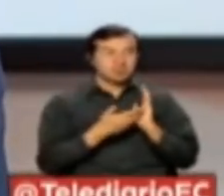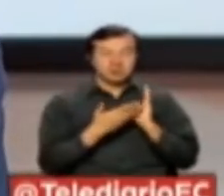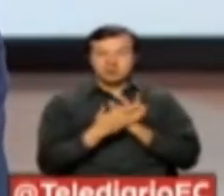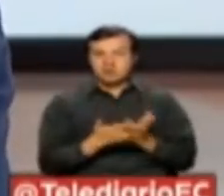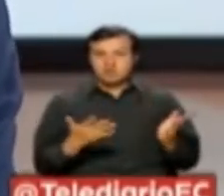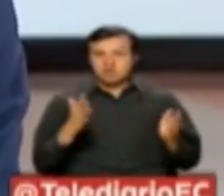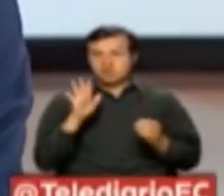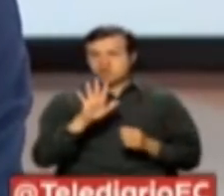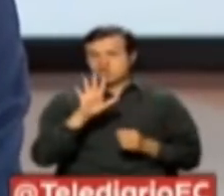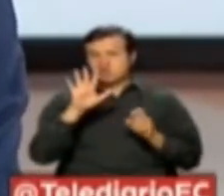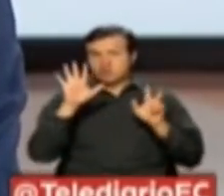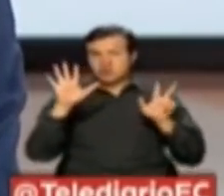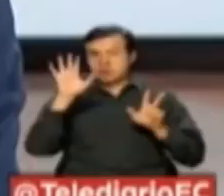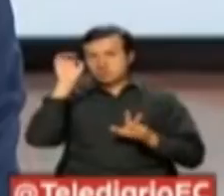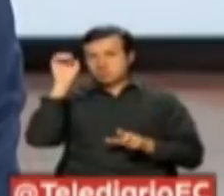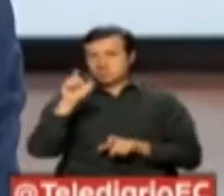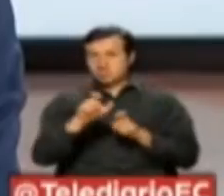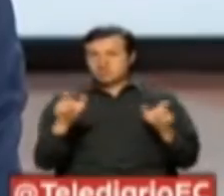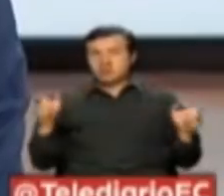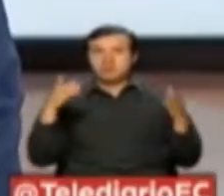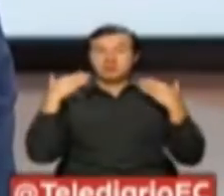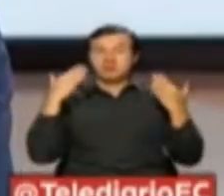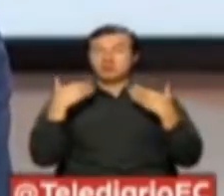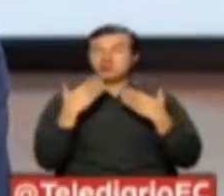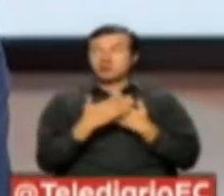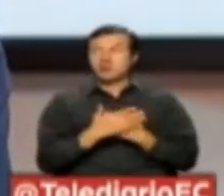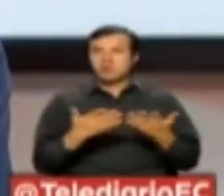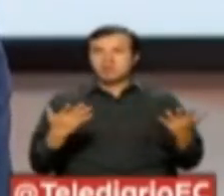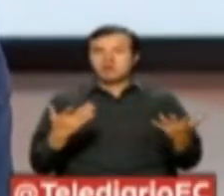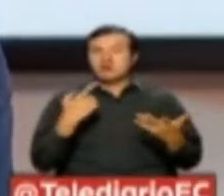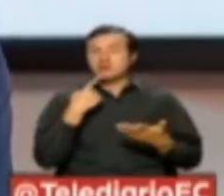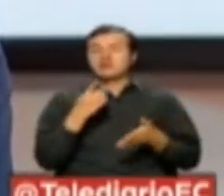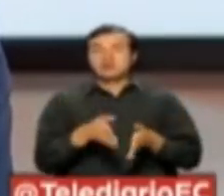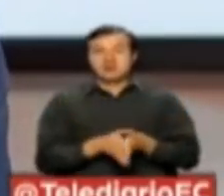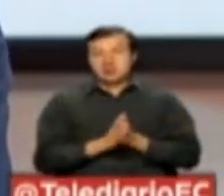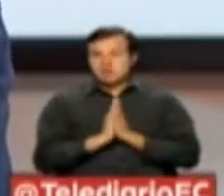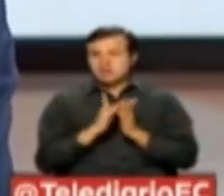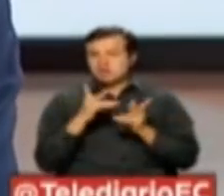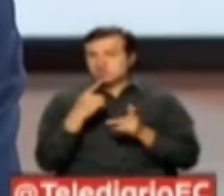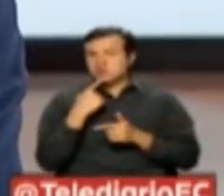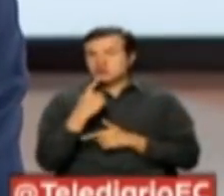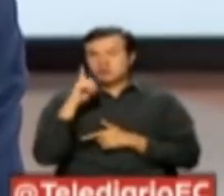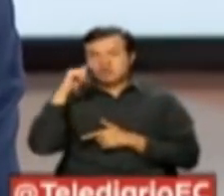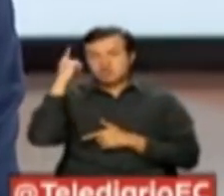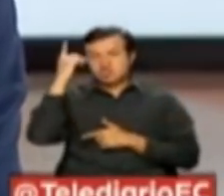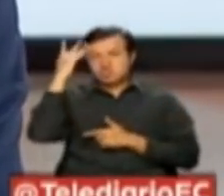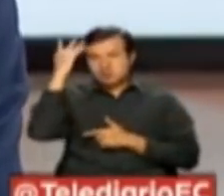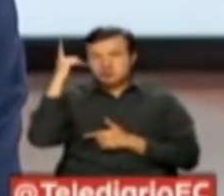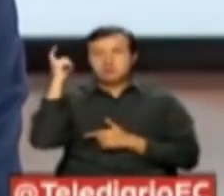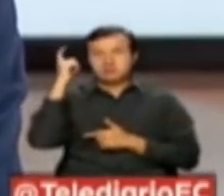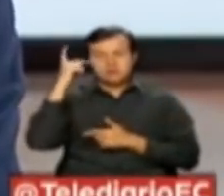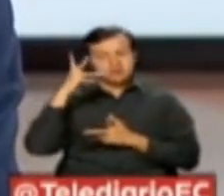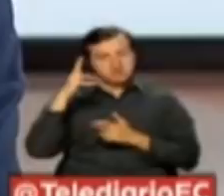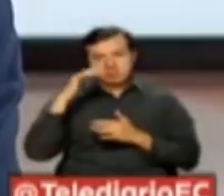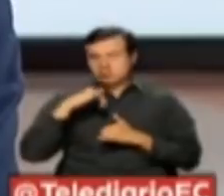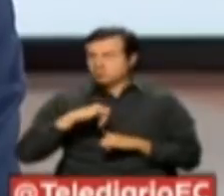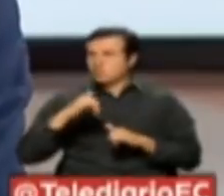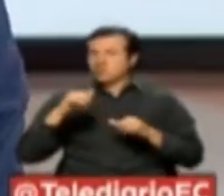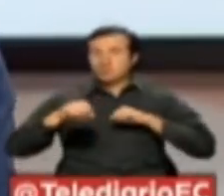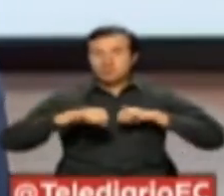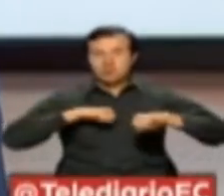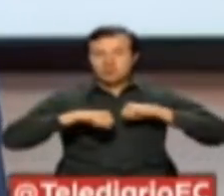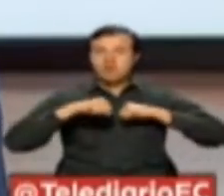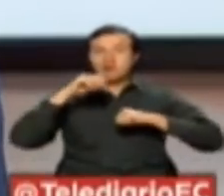el 58% de los güeyes quieren de los guayaquileños menciona que el próximo alcalde debe mantener el modelo de